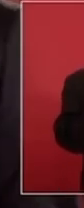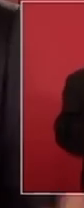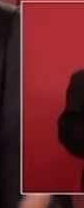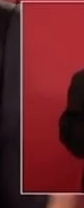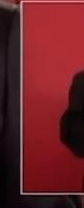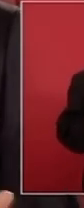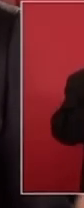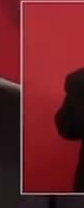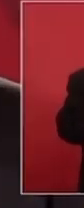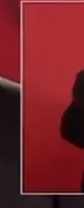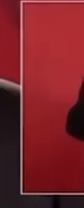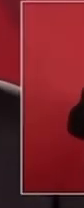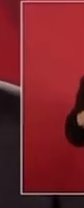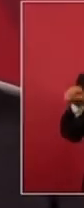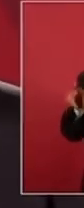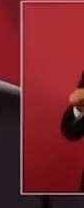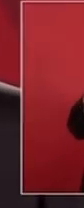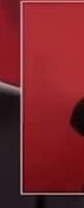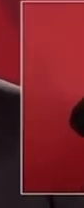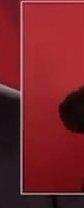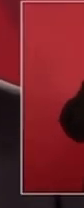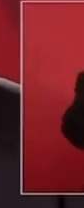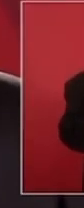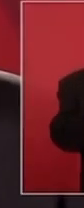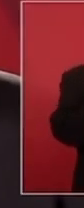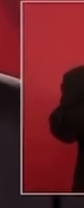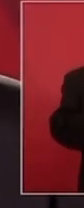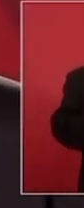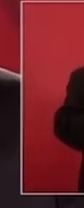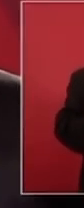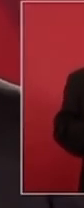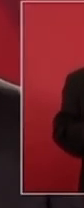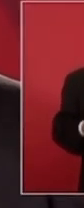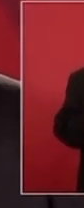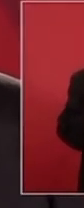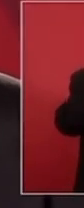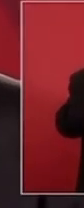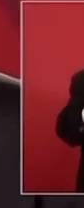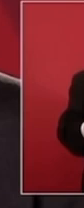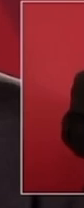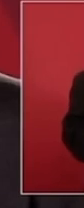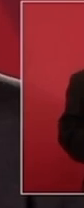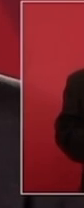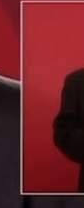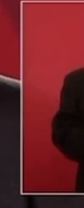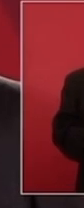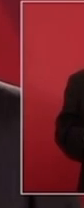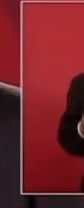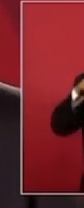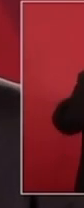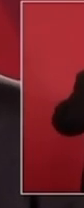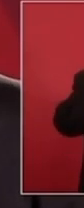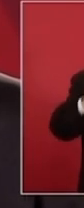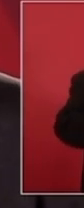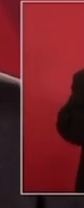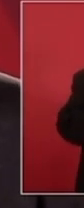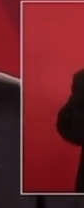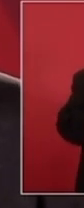Que nadie tiene derecho a hablar en nombre de toda América.